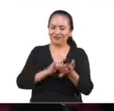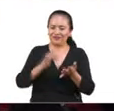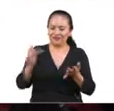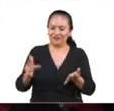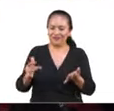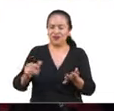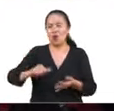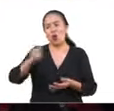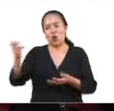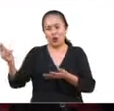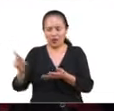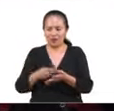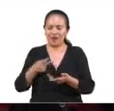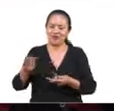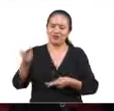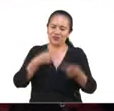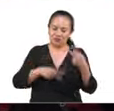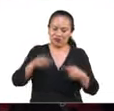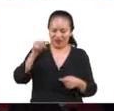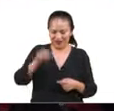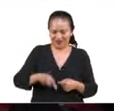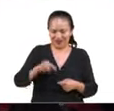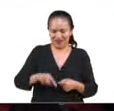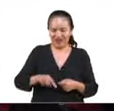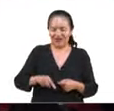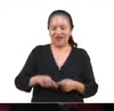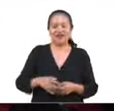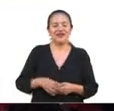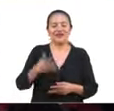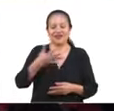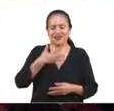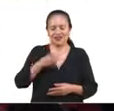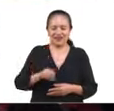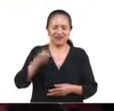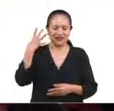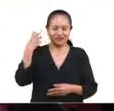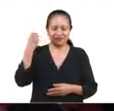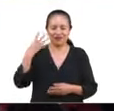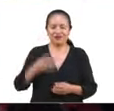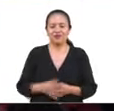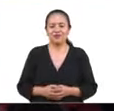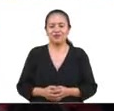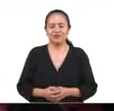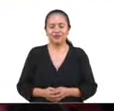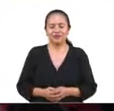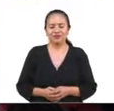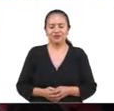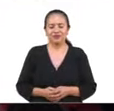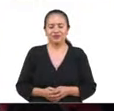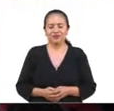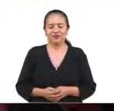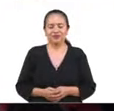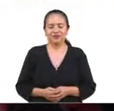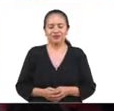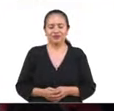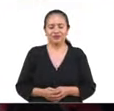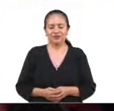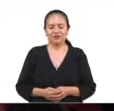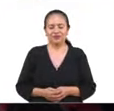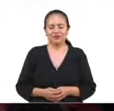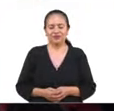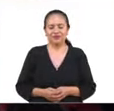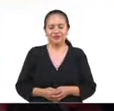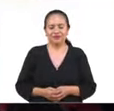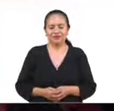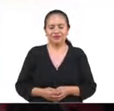por voltear a esta alcaldía y hacer posible este gran evento. Muchísimas gracias. Saludo con mucho